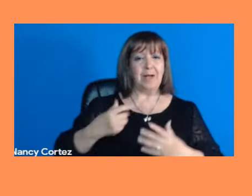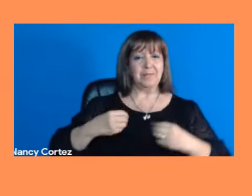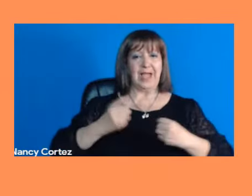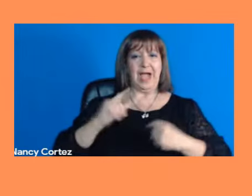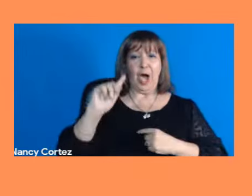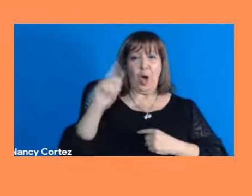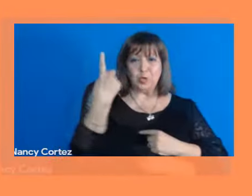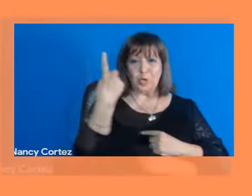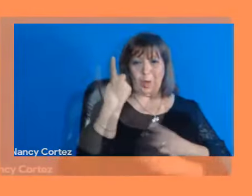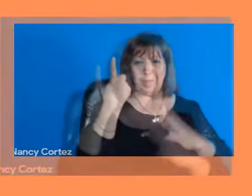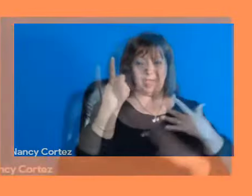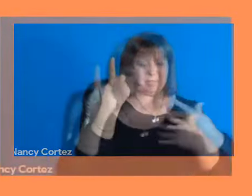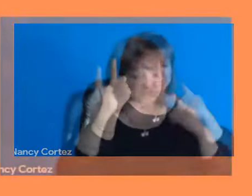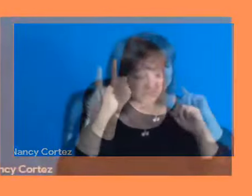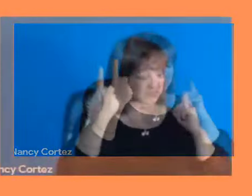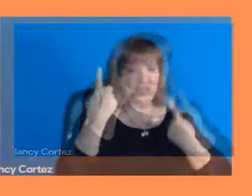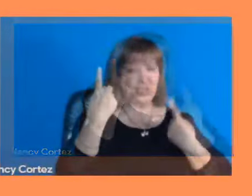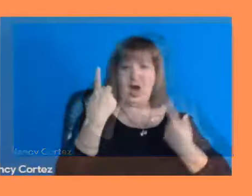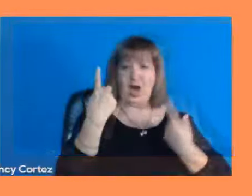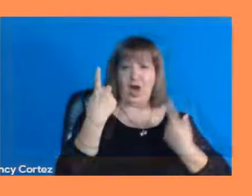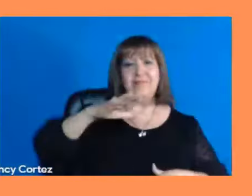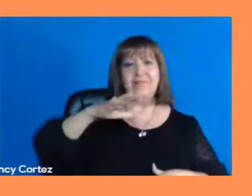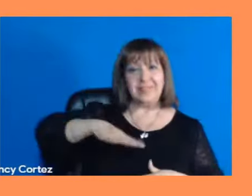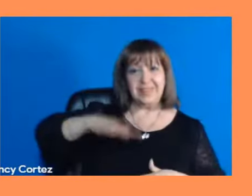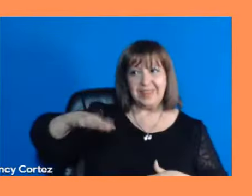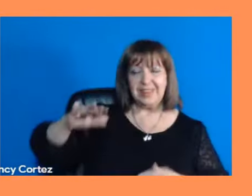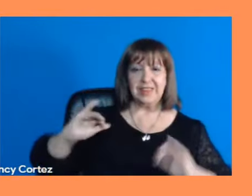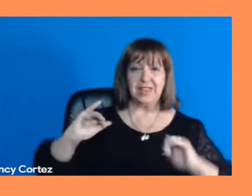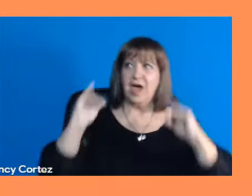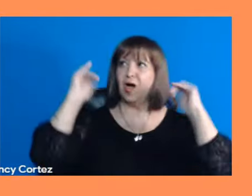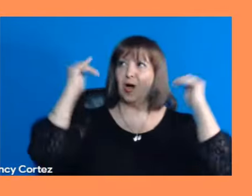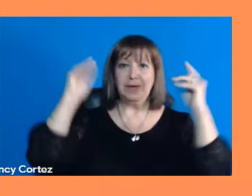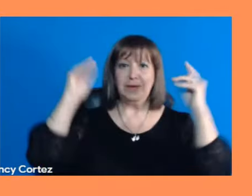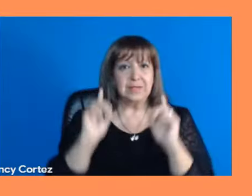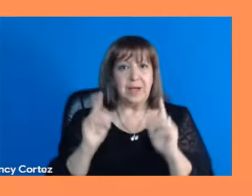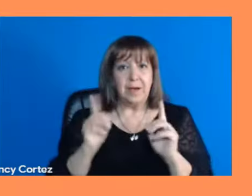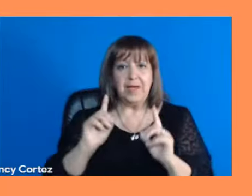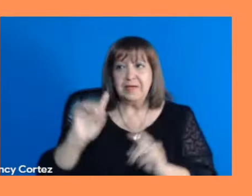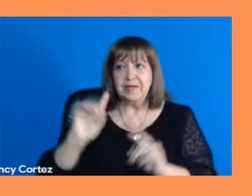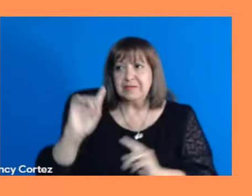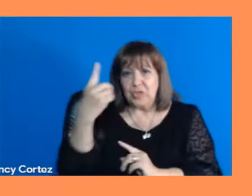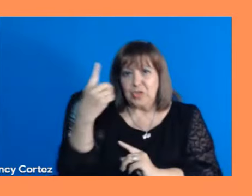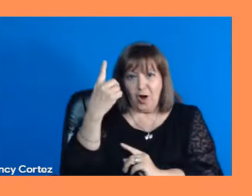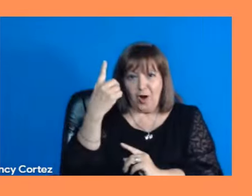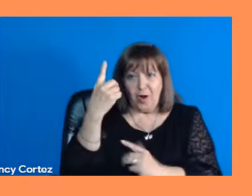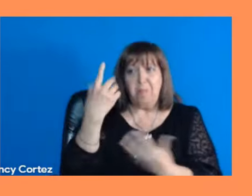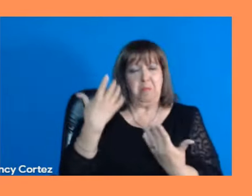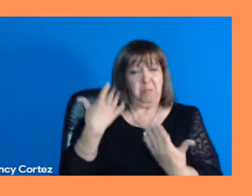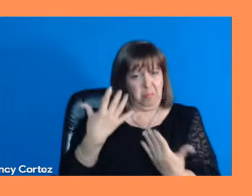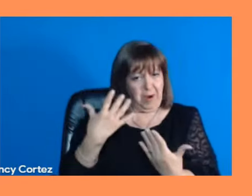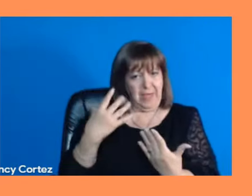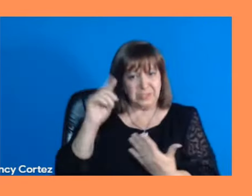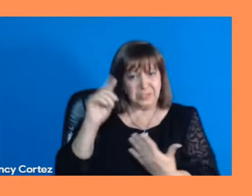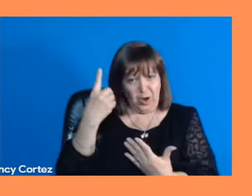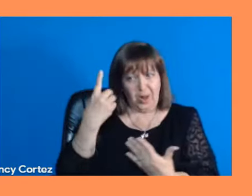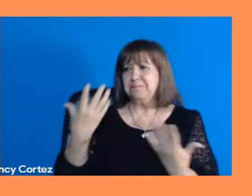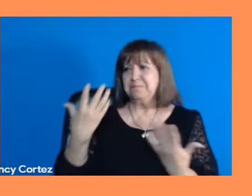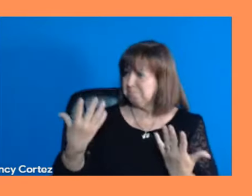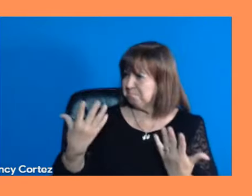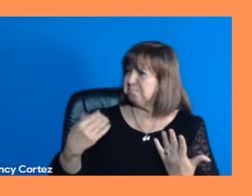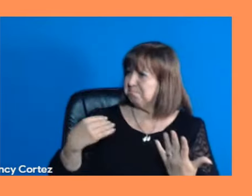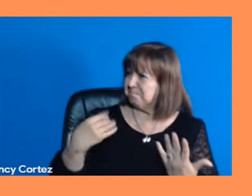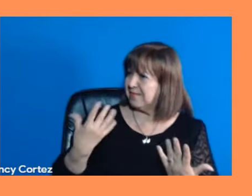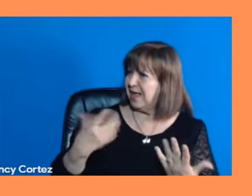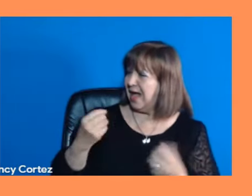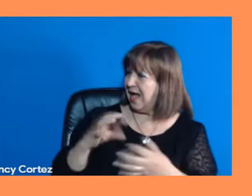que las niñas, niños y adolescentes pueden tomar por sí mismas. A mayor nivel de autonomía, tienen más independencia